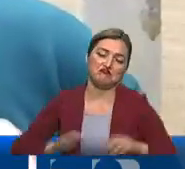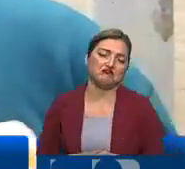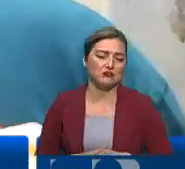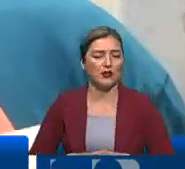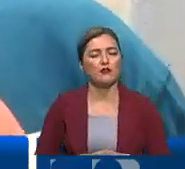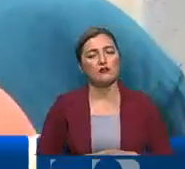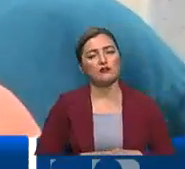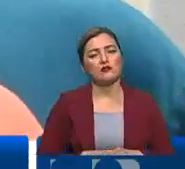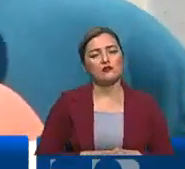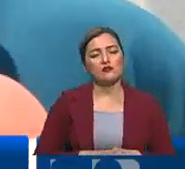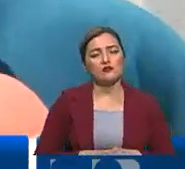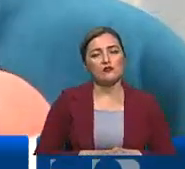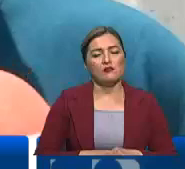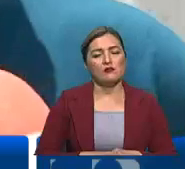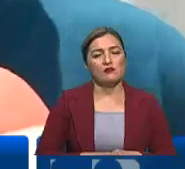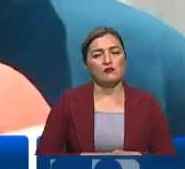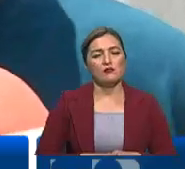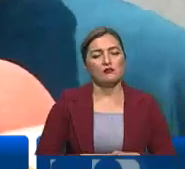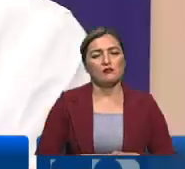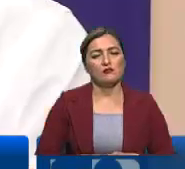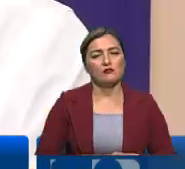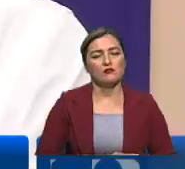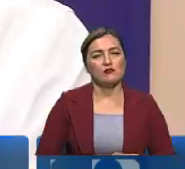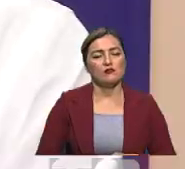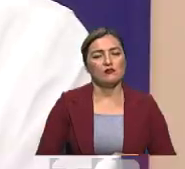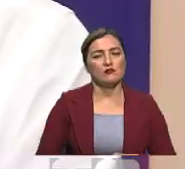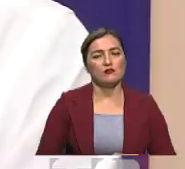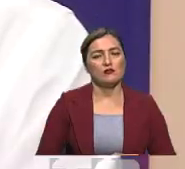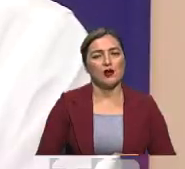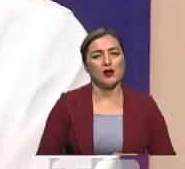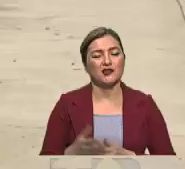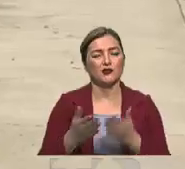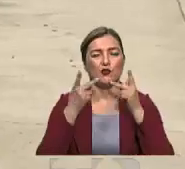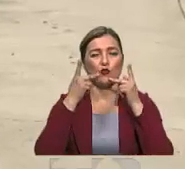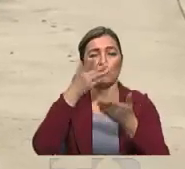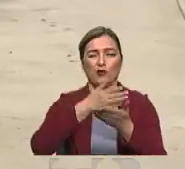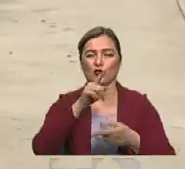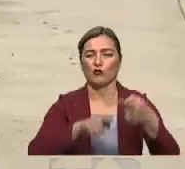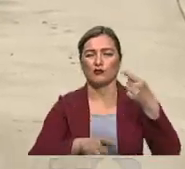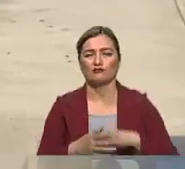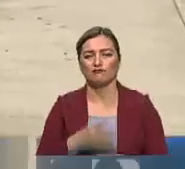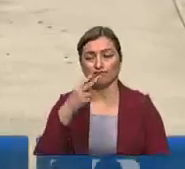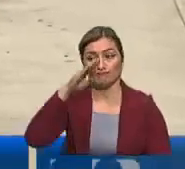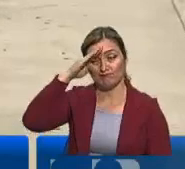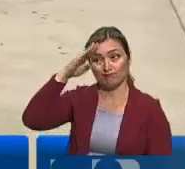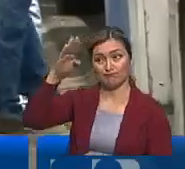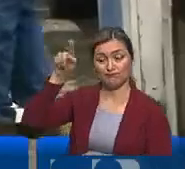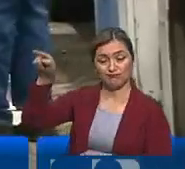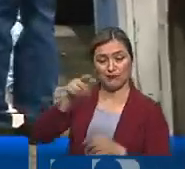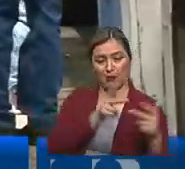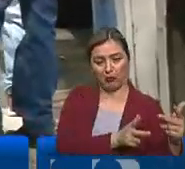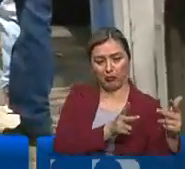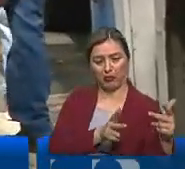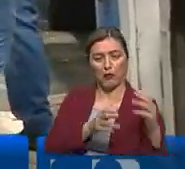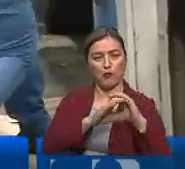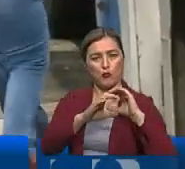las unidades de todos los operadores, el 50%. No se puede paralizar la vía pública. Se observó a policías en el sitio de la paralización,